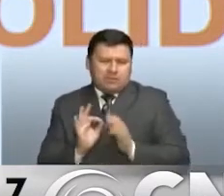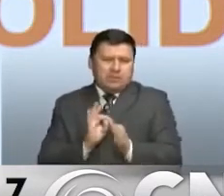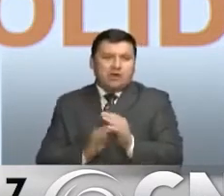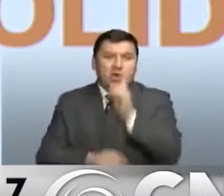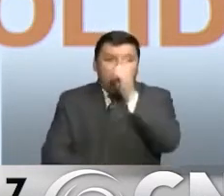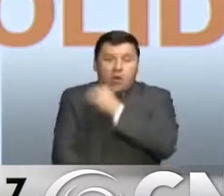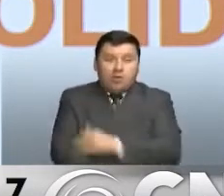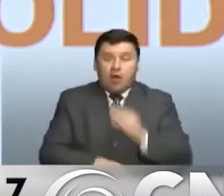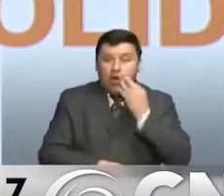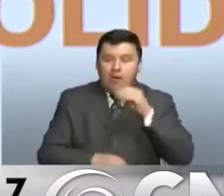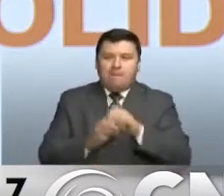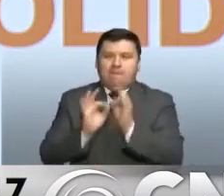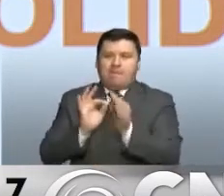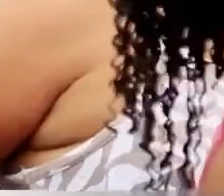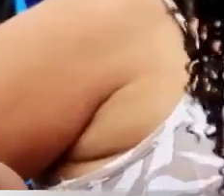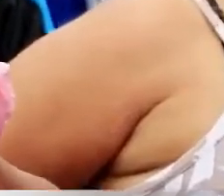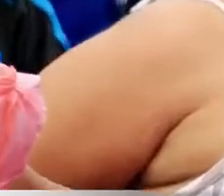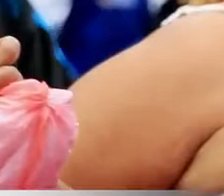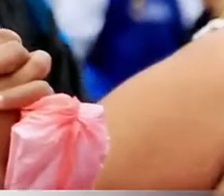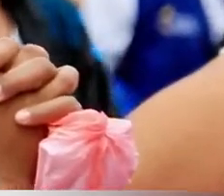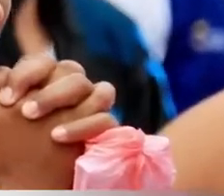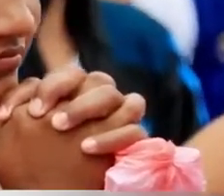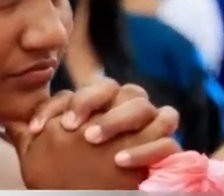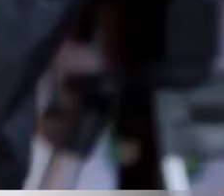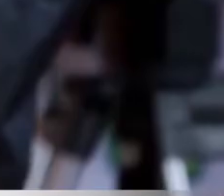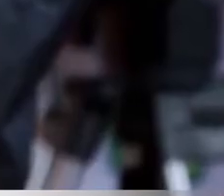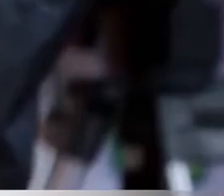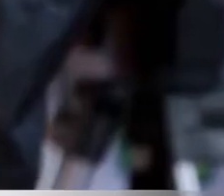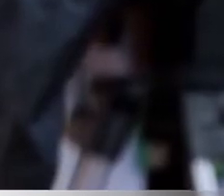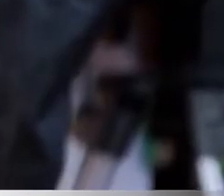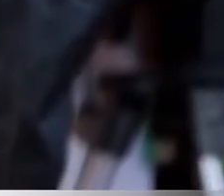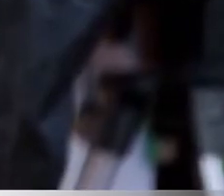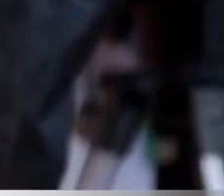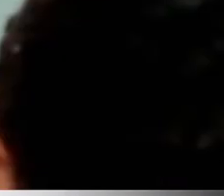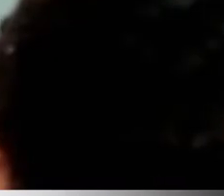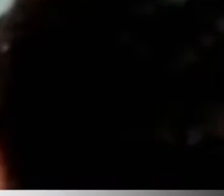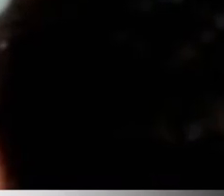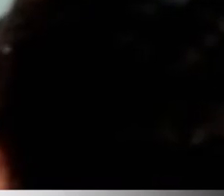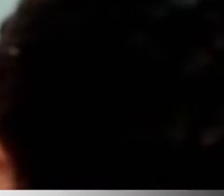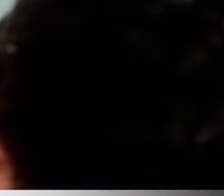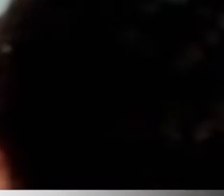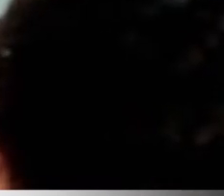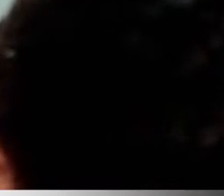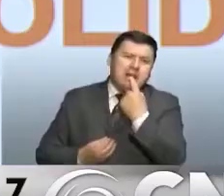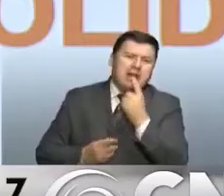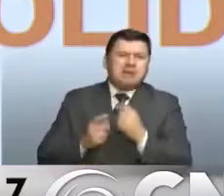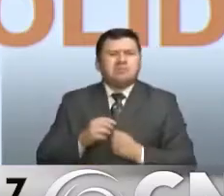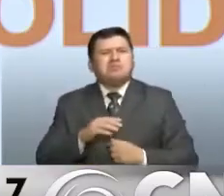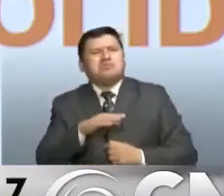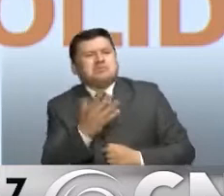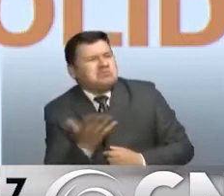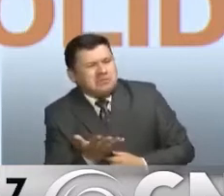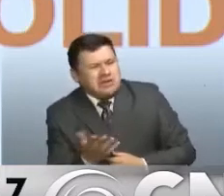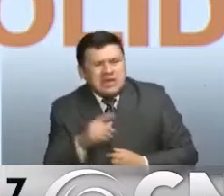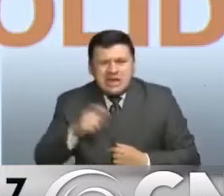millón de hogares con los que arrancamos la evolución del libro pero que necesitan los colombianos para ser beneficiarios de dicha devolución bueno pero